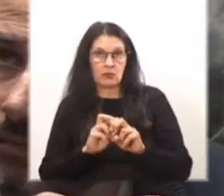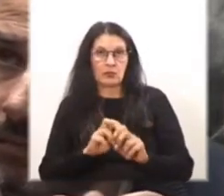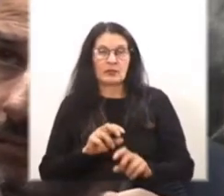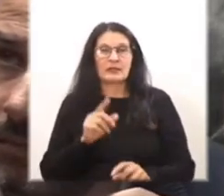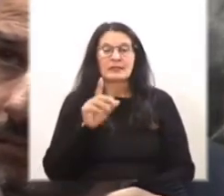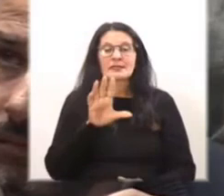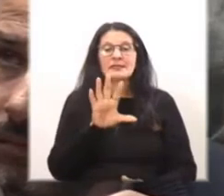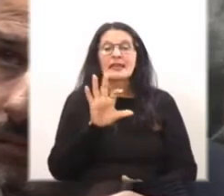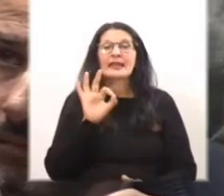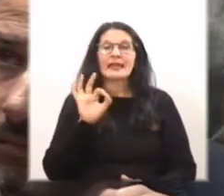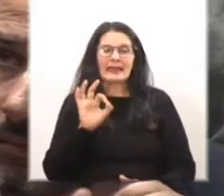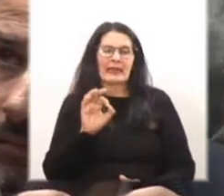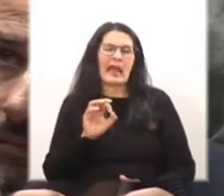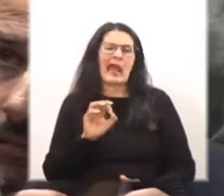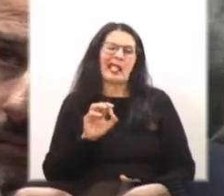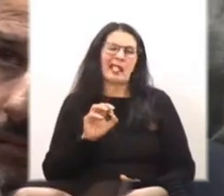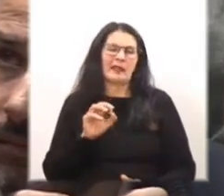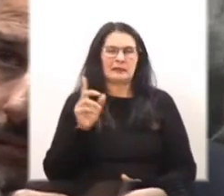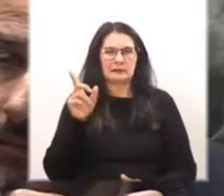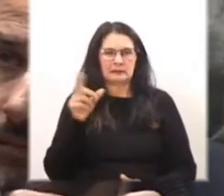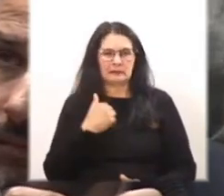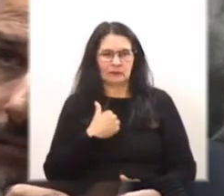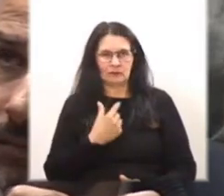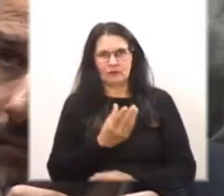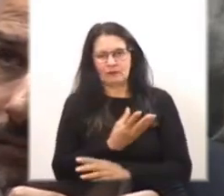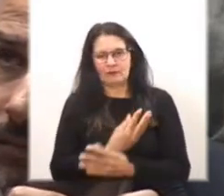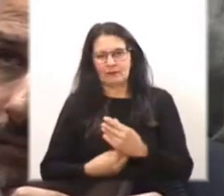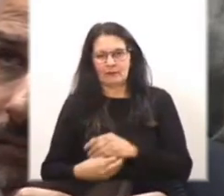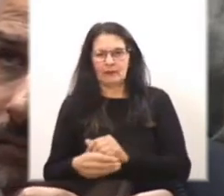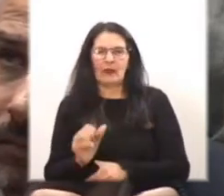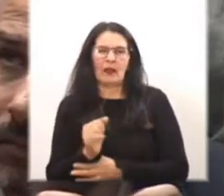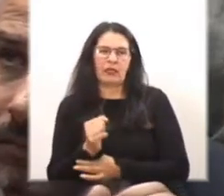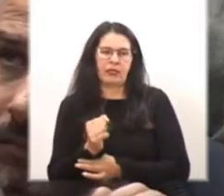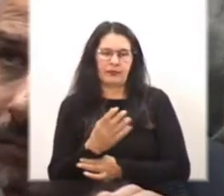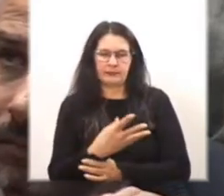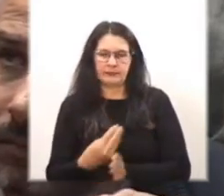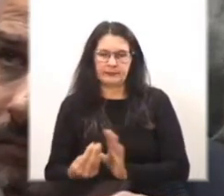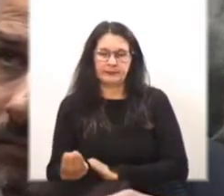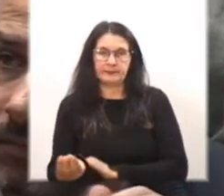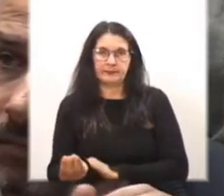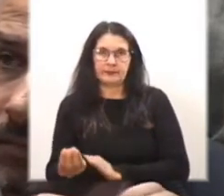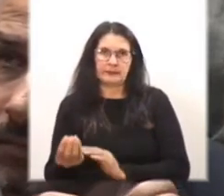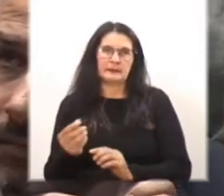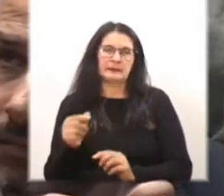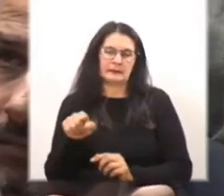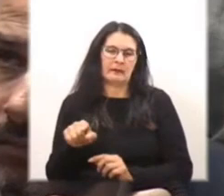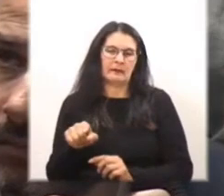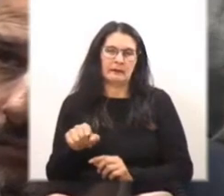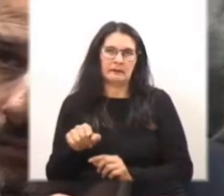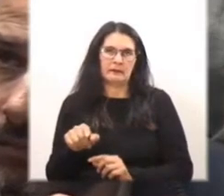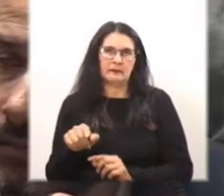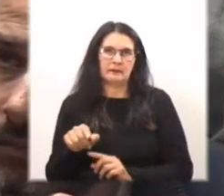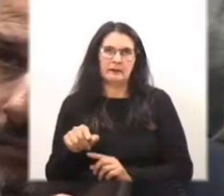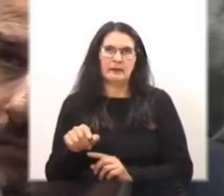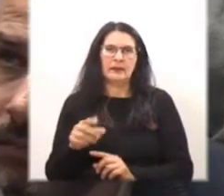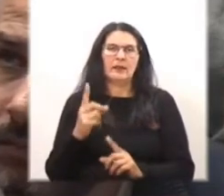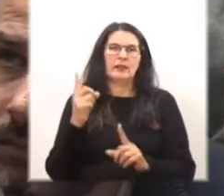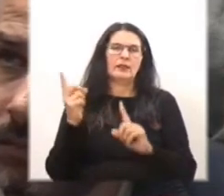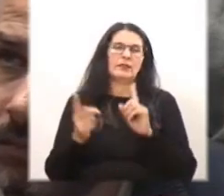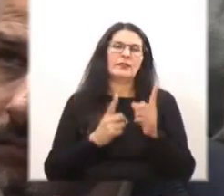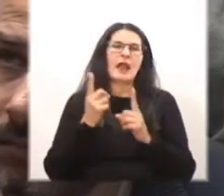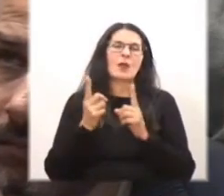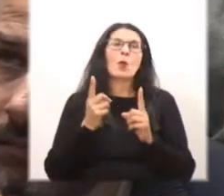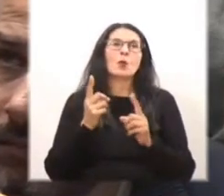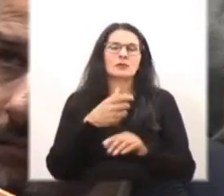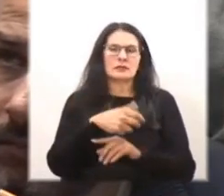la pata, como se dice en el interior, a dirigentes políticos, punteros, de algunos